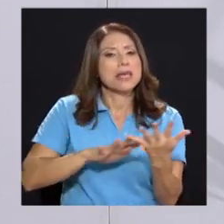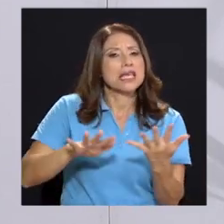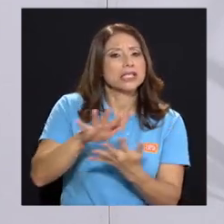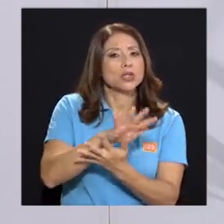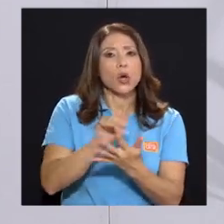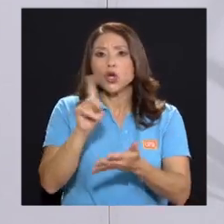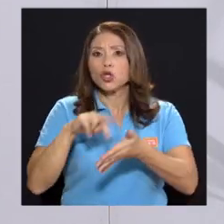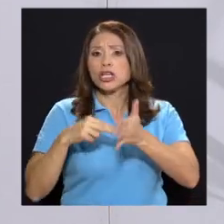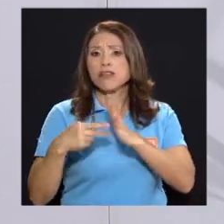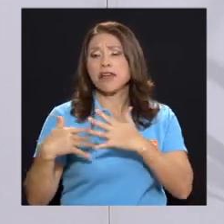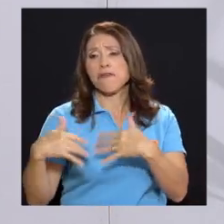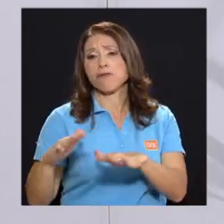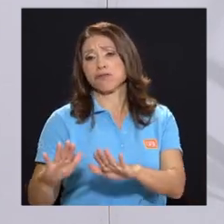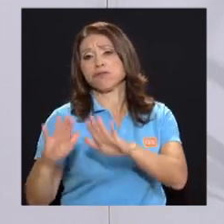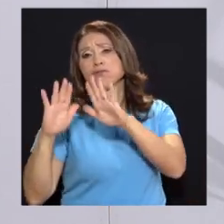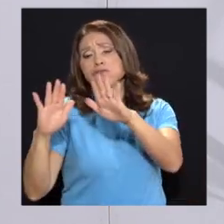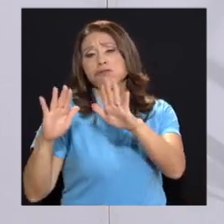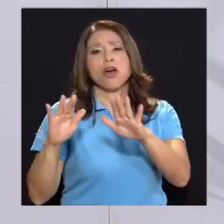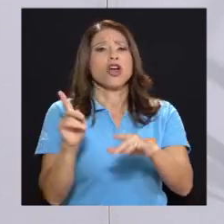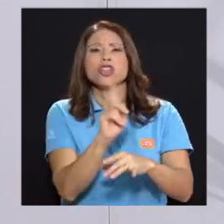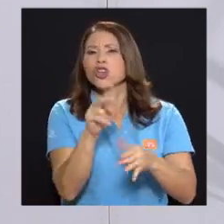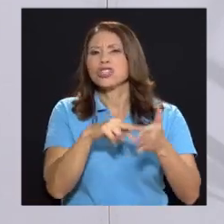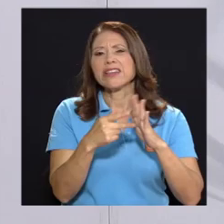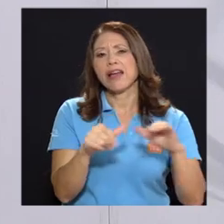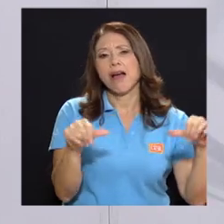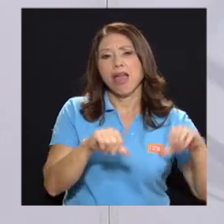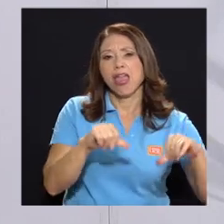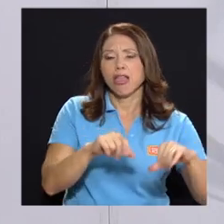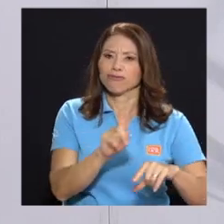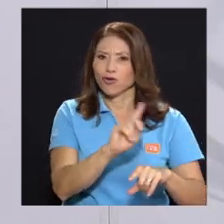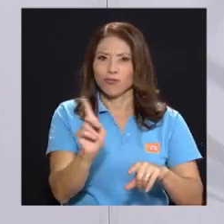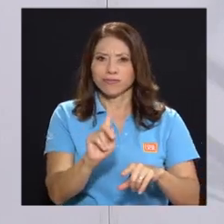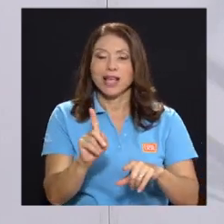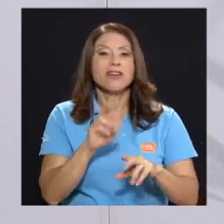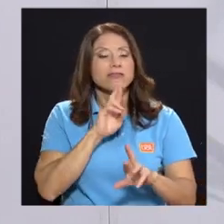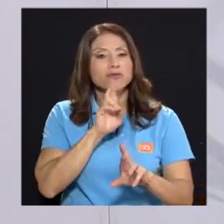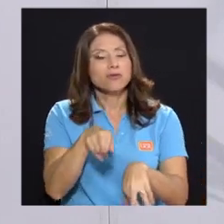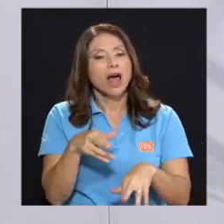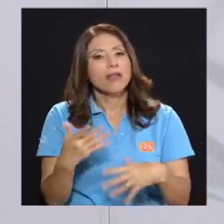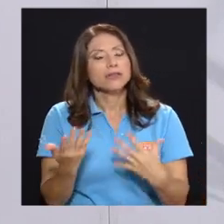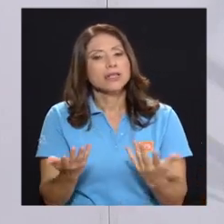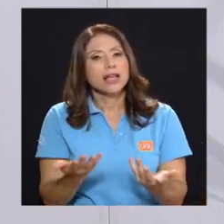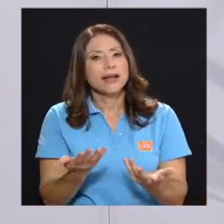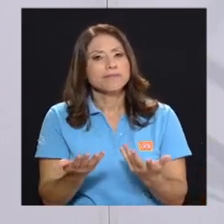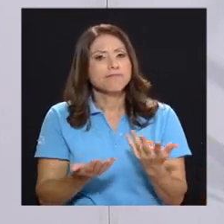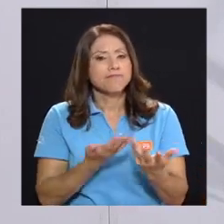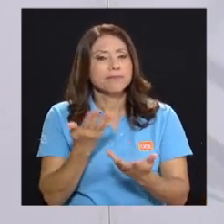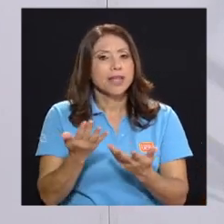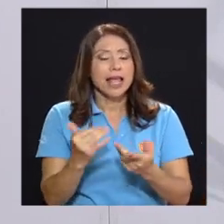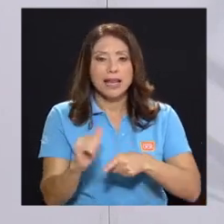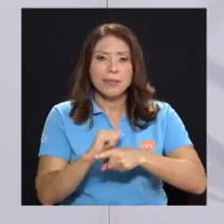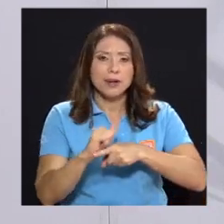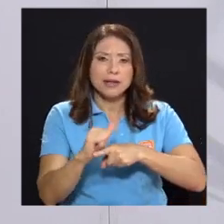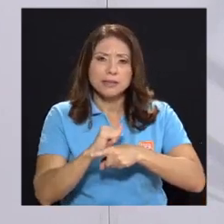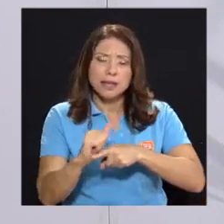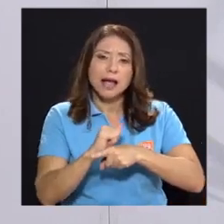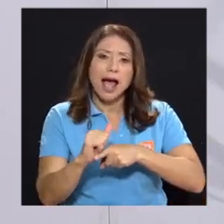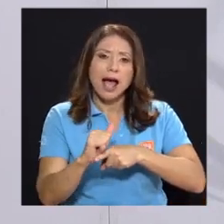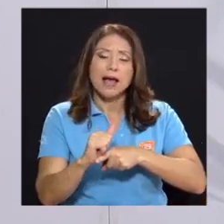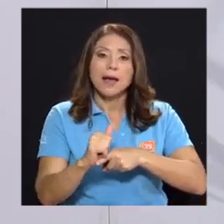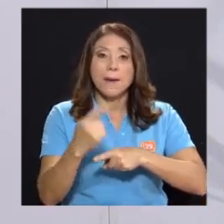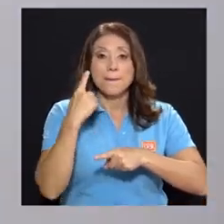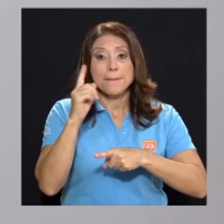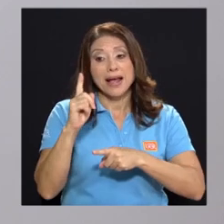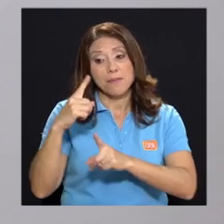ni él ni el infierno que promete sino que era los resultados eran en la práctica fueron para el lado positivo